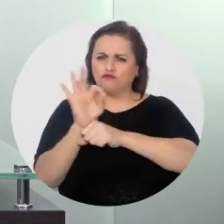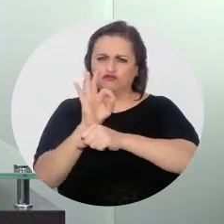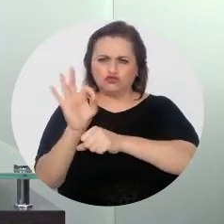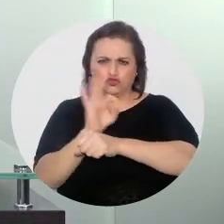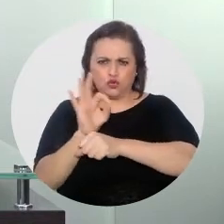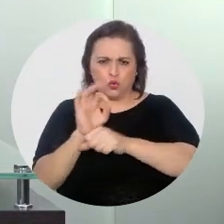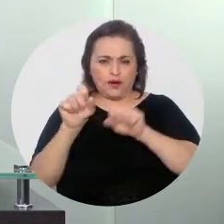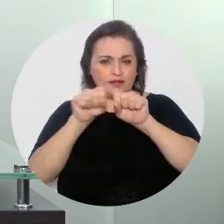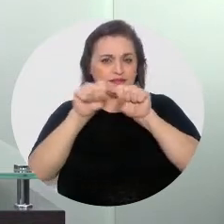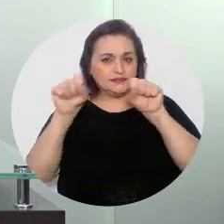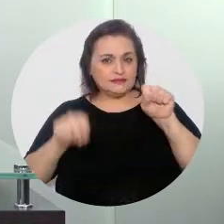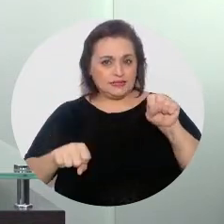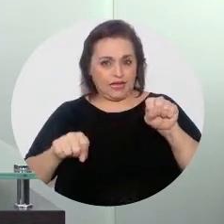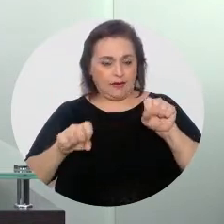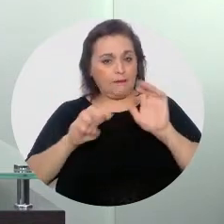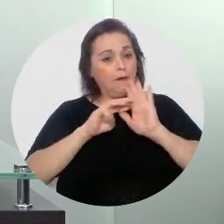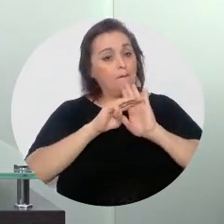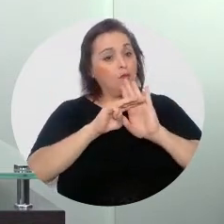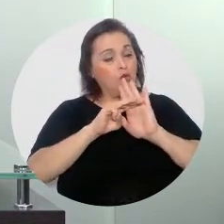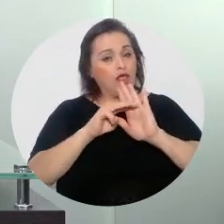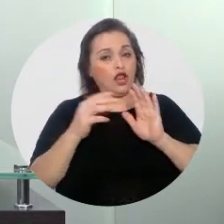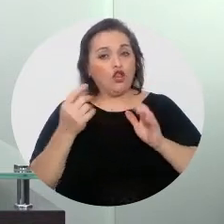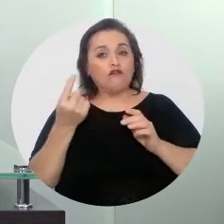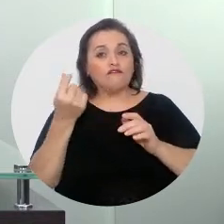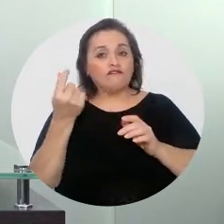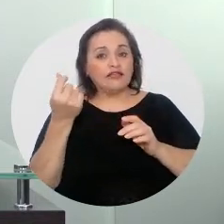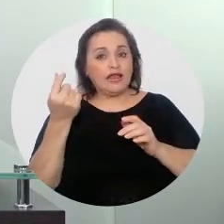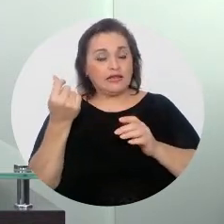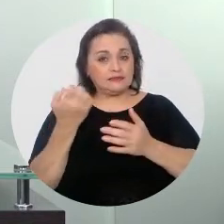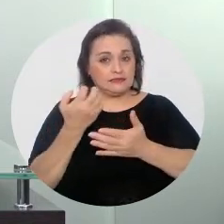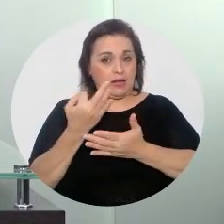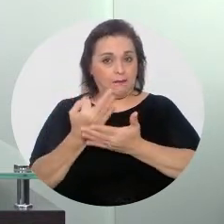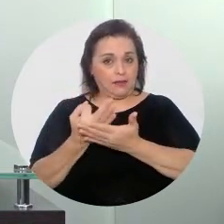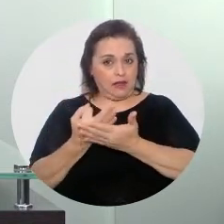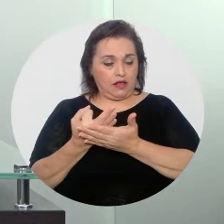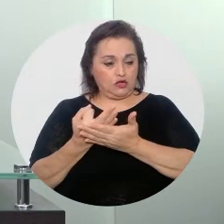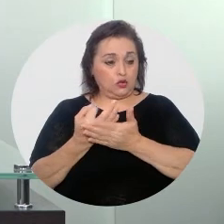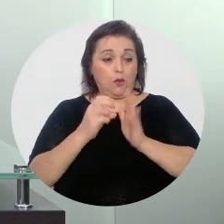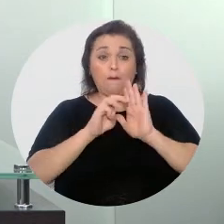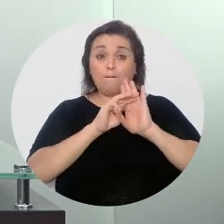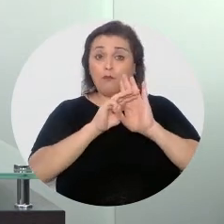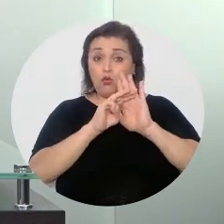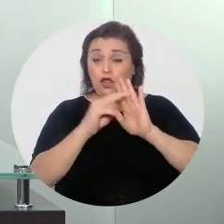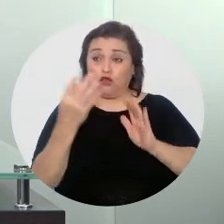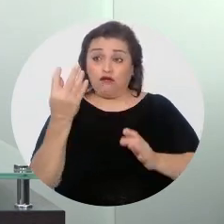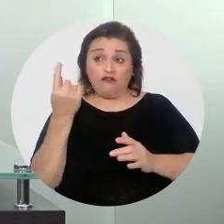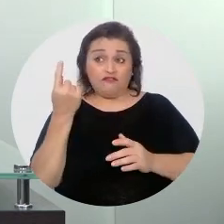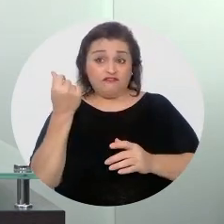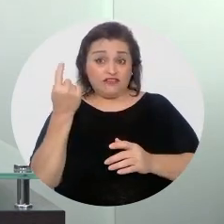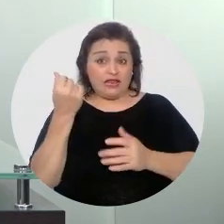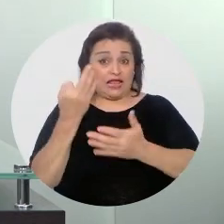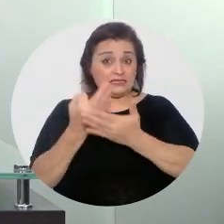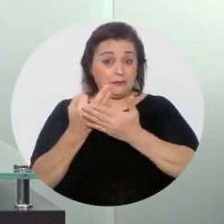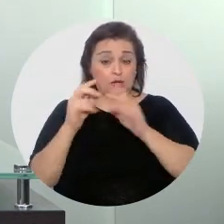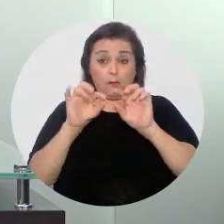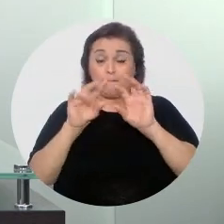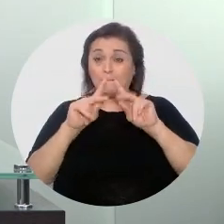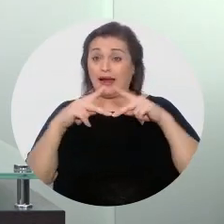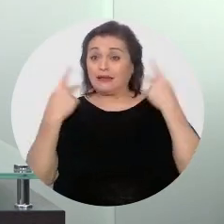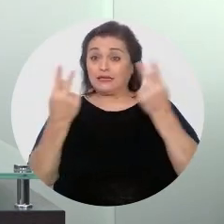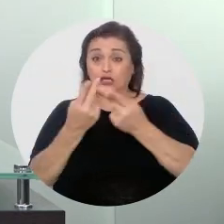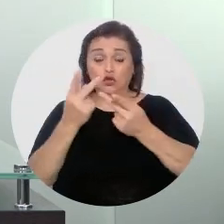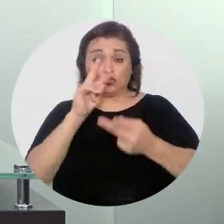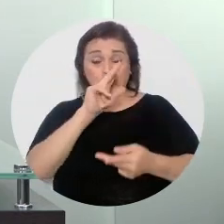¿Cómo funciona el sistema o el modelo de financiamiento costarricense? El modelo de financiamiento